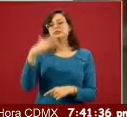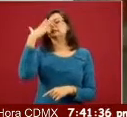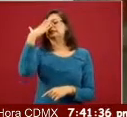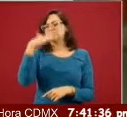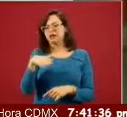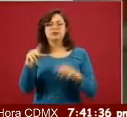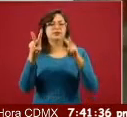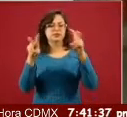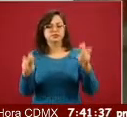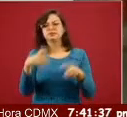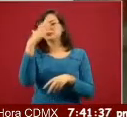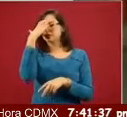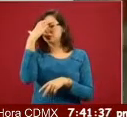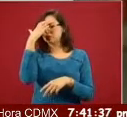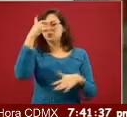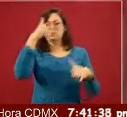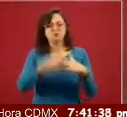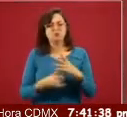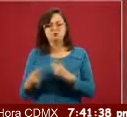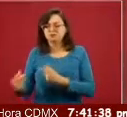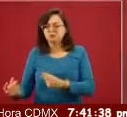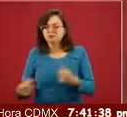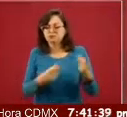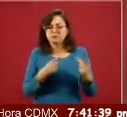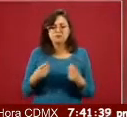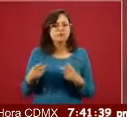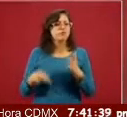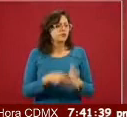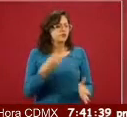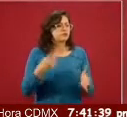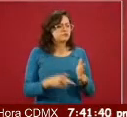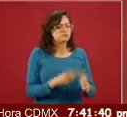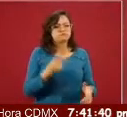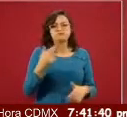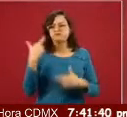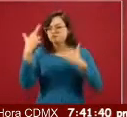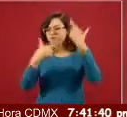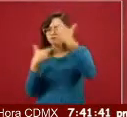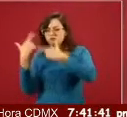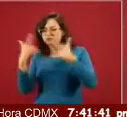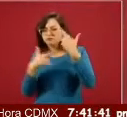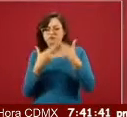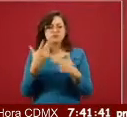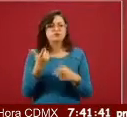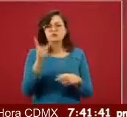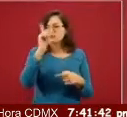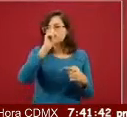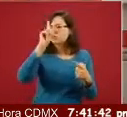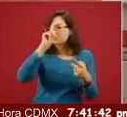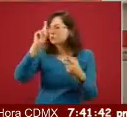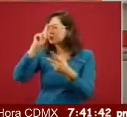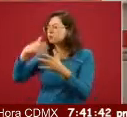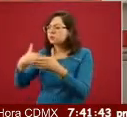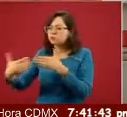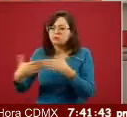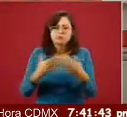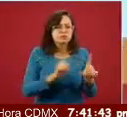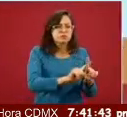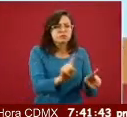muy involucrado, es muy proactivo, continuamente verifica por múltiples fuentes cuáles son las recomendaciones más